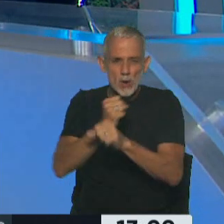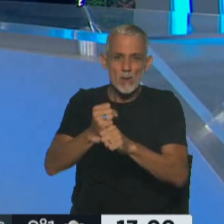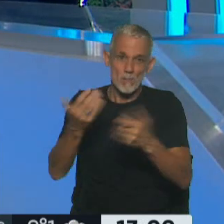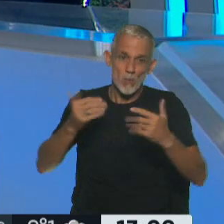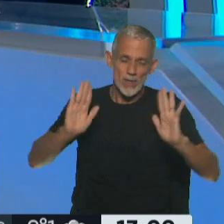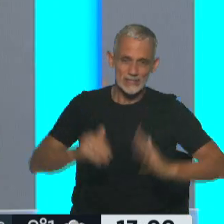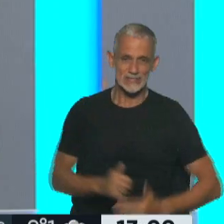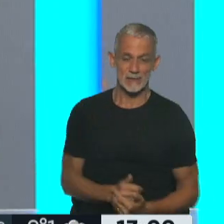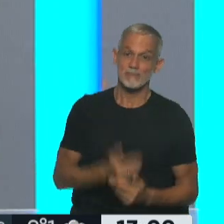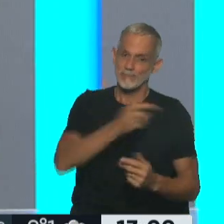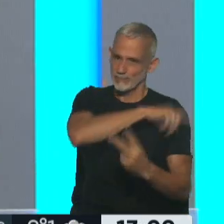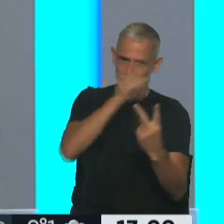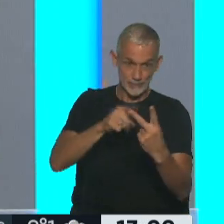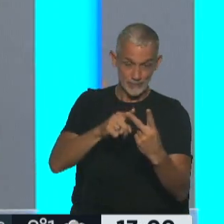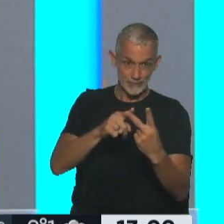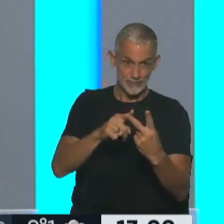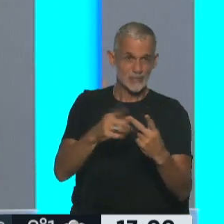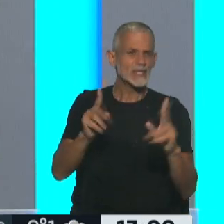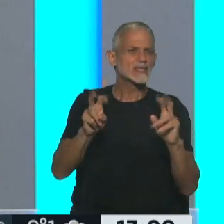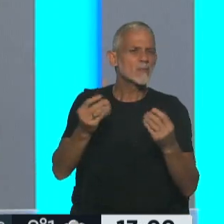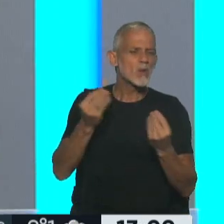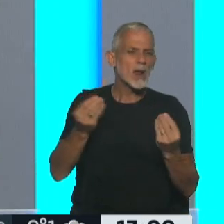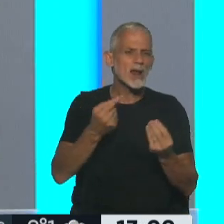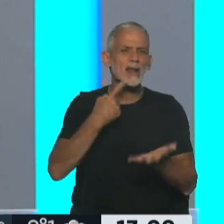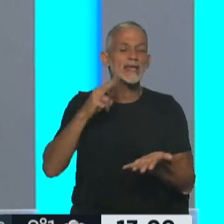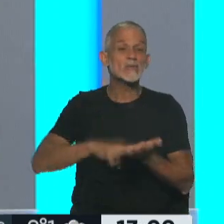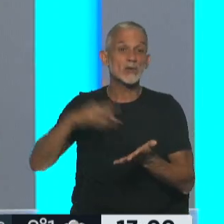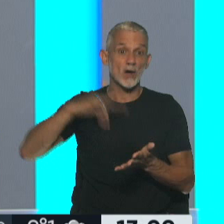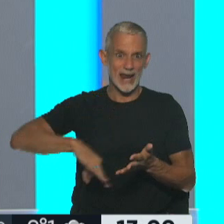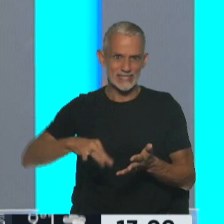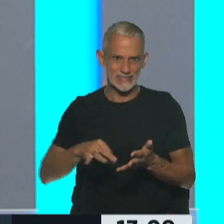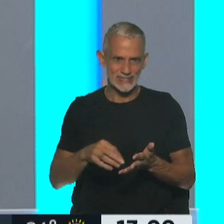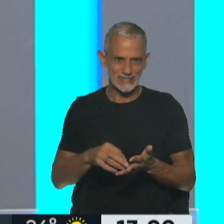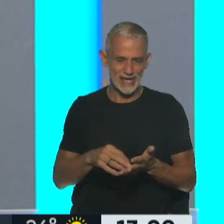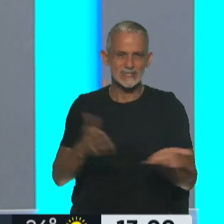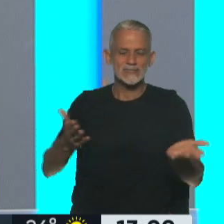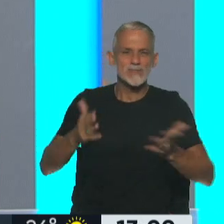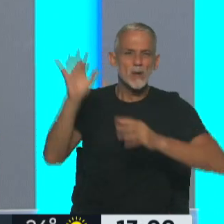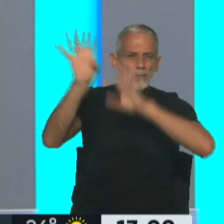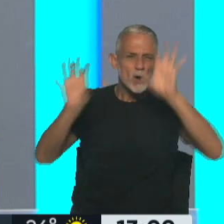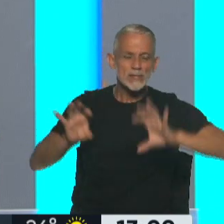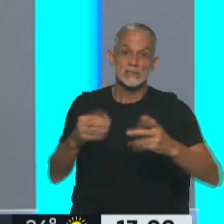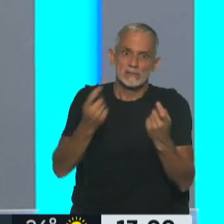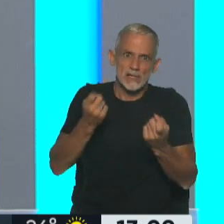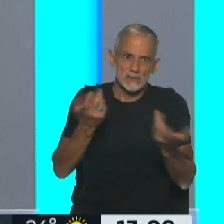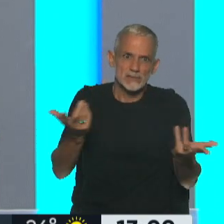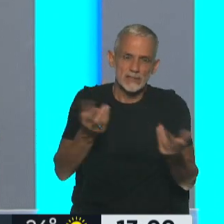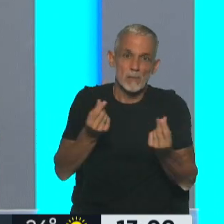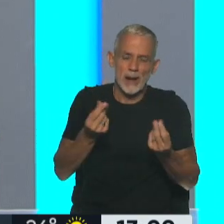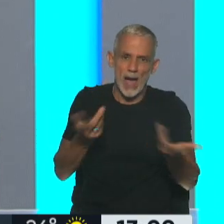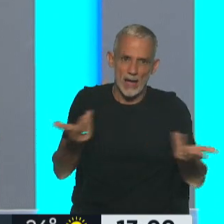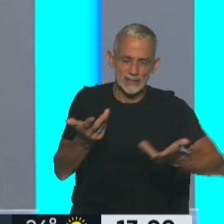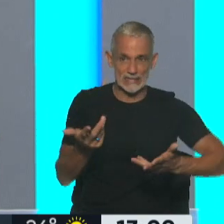aprobación. Eso por un lado. Por el otro lado, el tema del impuesto a las ganancias. Las provincias necesitan hoy